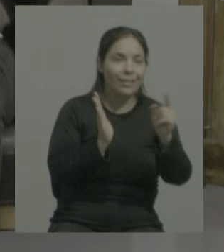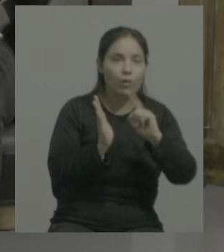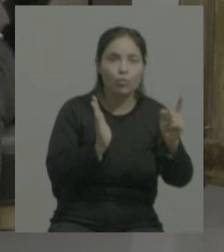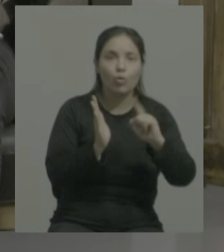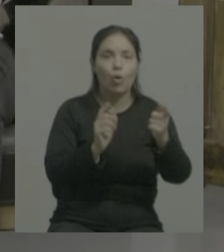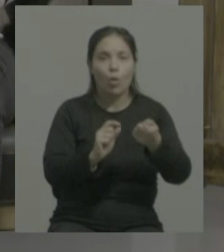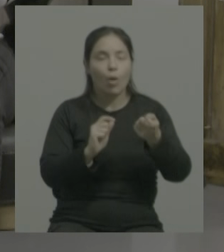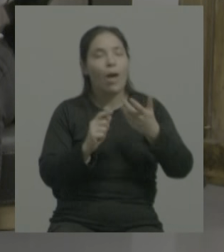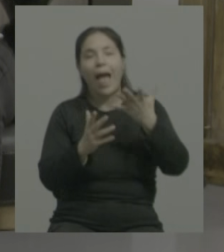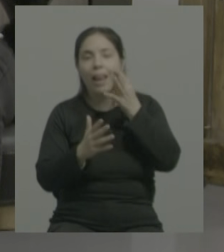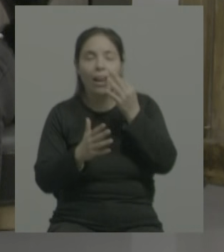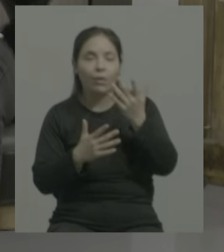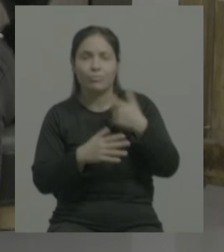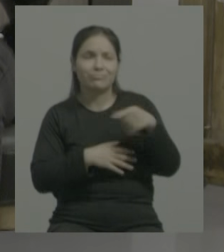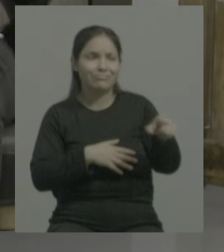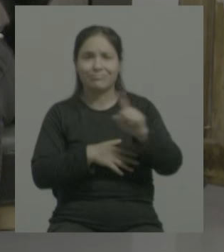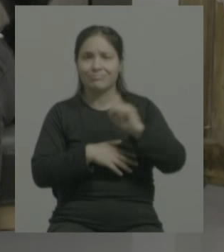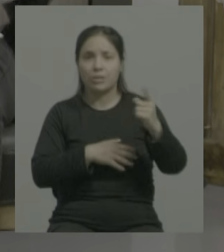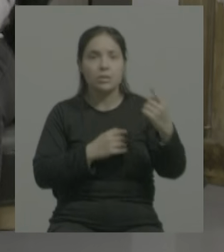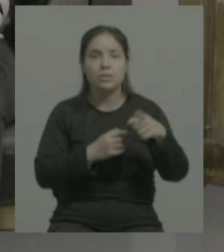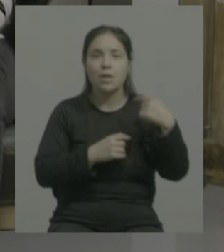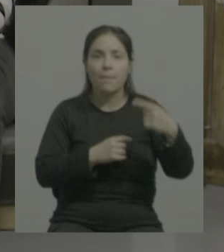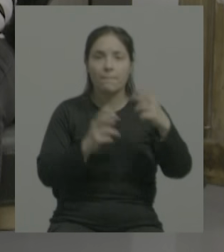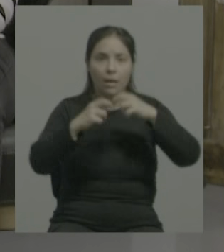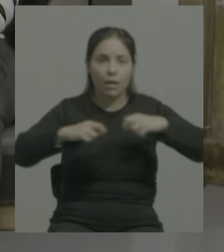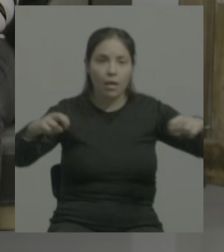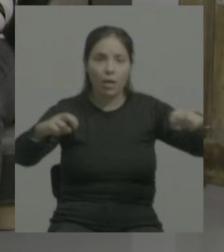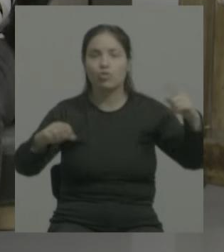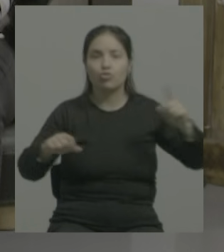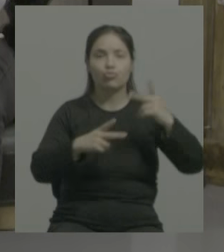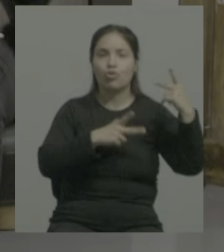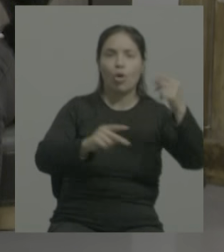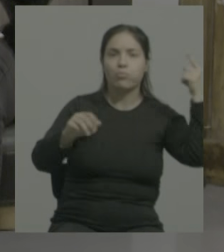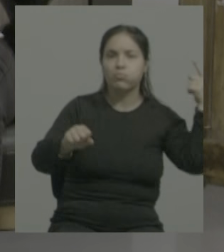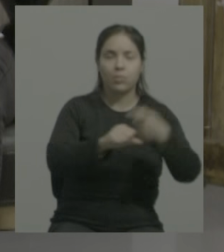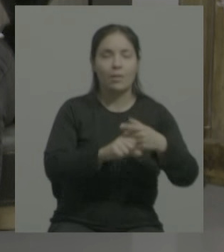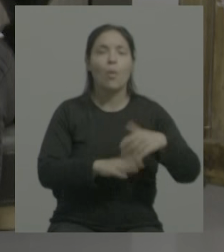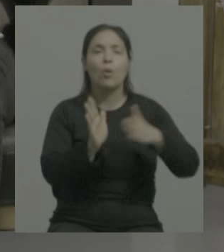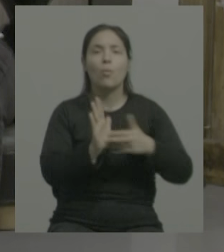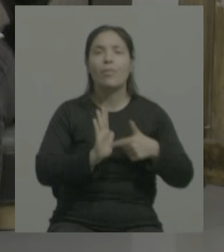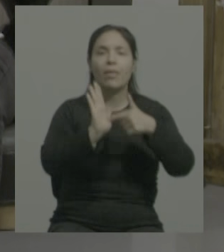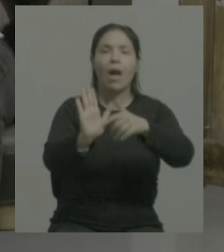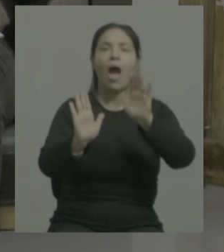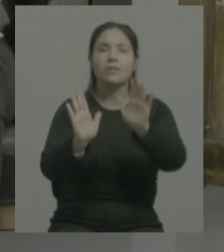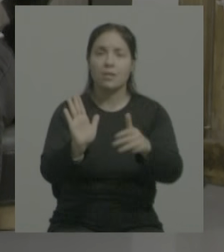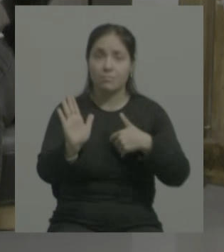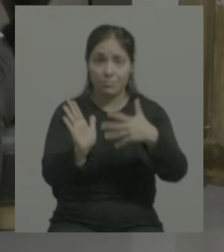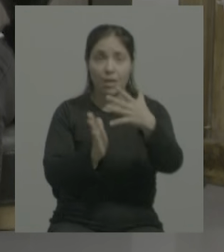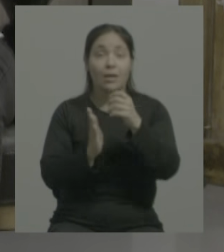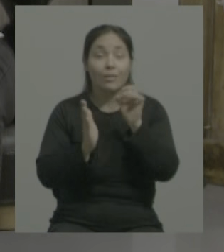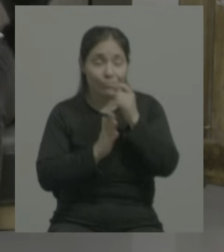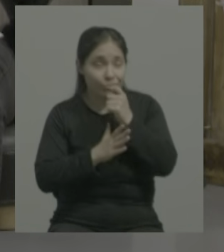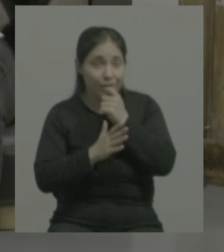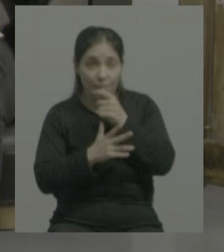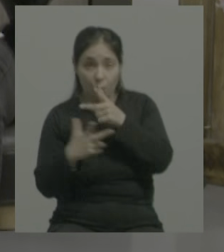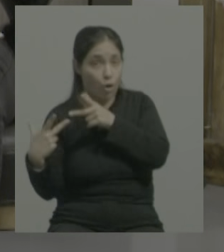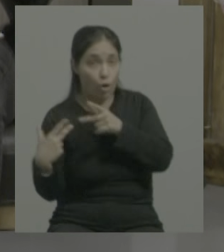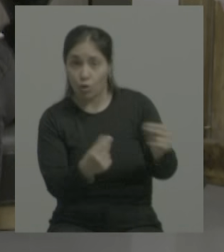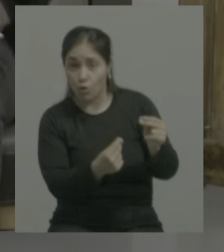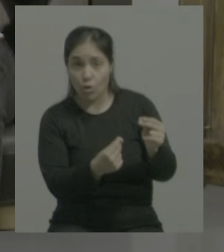Eso no existe, ¿no? Hay un ataque constante a la mesa paritaria, donde se dice, bueno, esta es la propuesta, si se rechaza, como ha sido